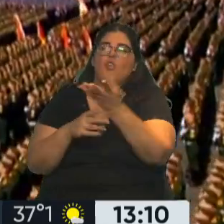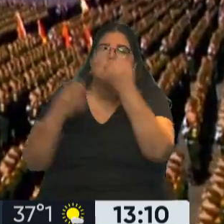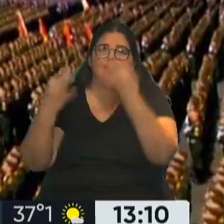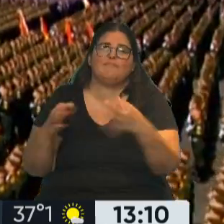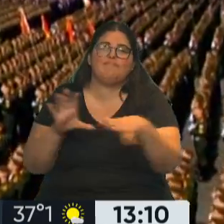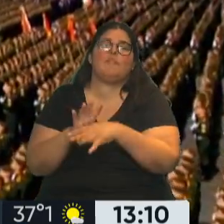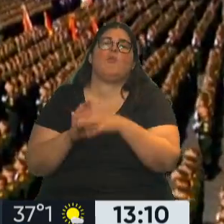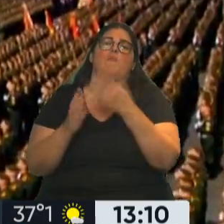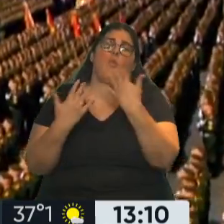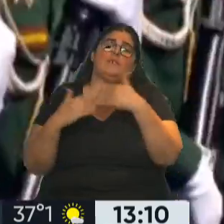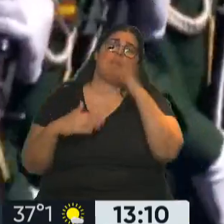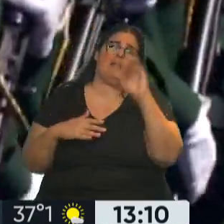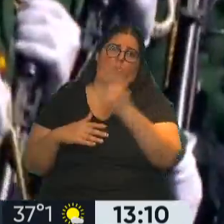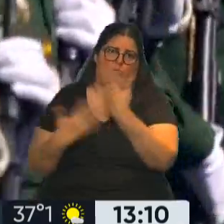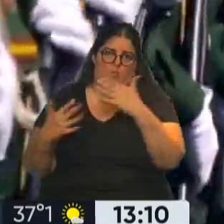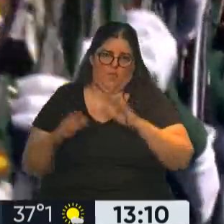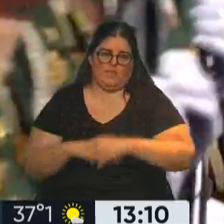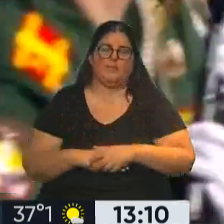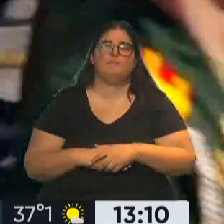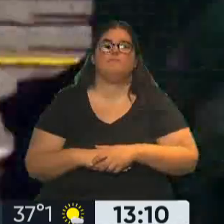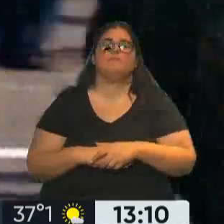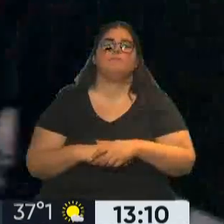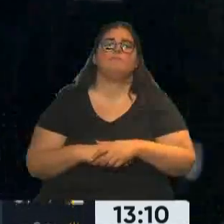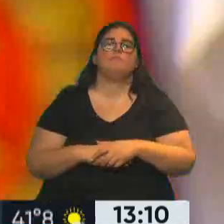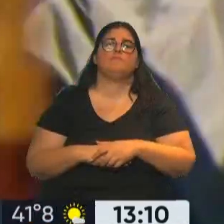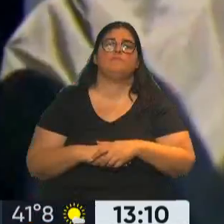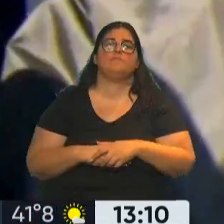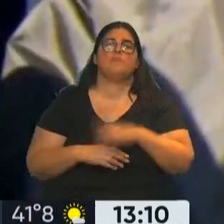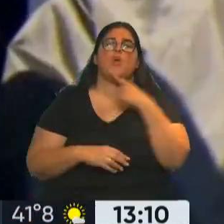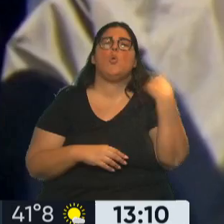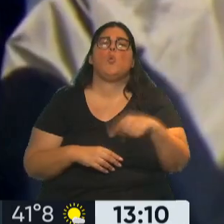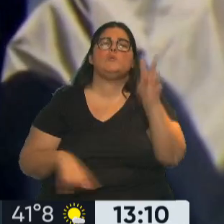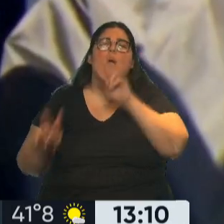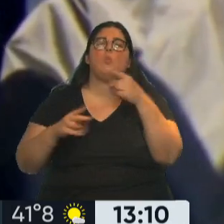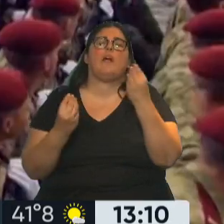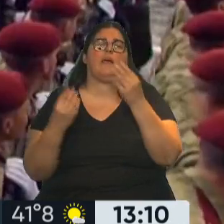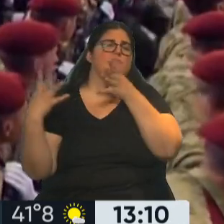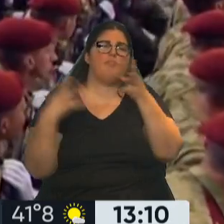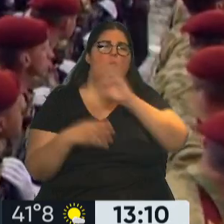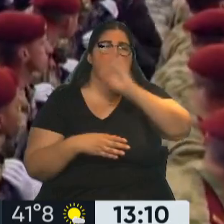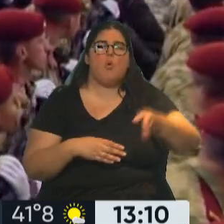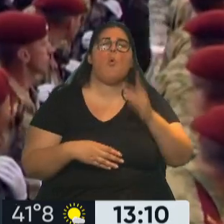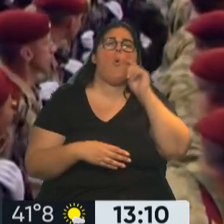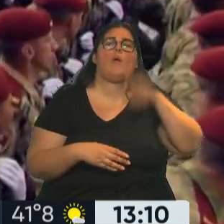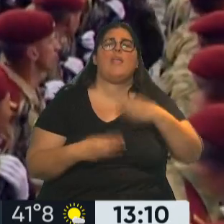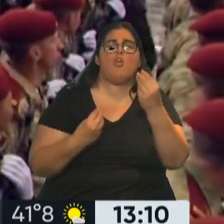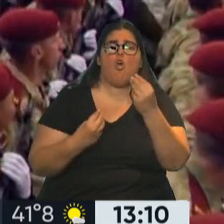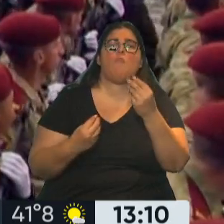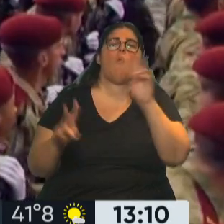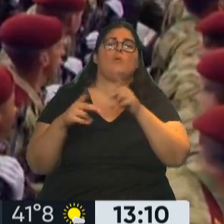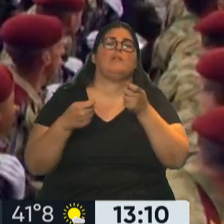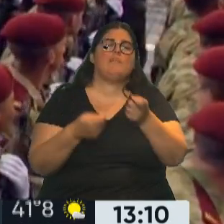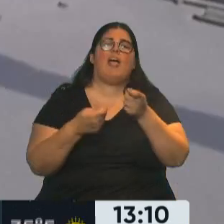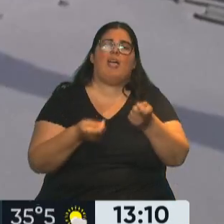claramente Rusia apuesta a imponerse a Ucrania a través de una guerra de desgaste basándose en una población que es más de tres veces superior lo que le permite